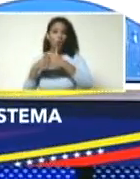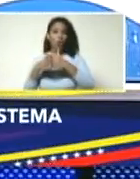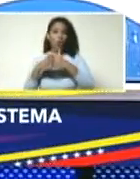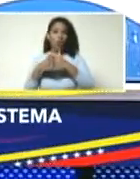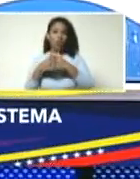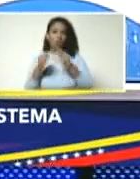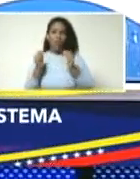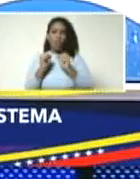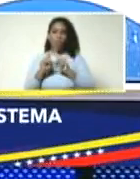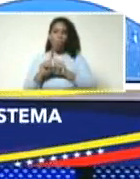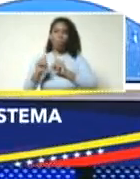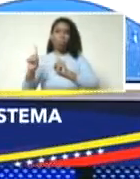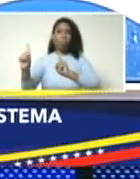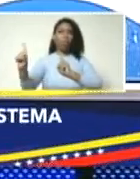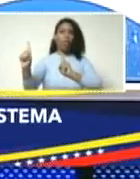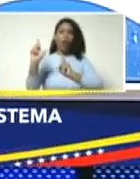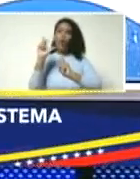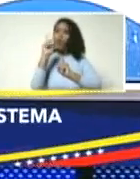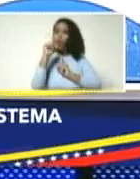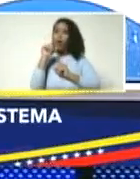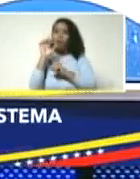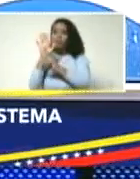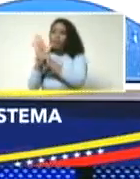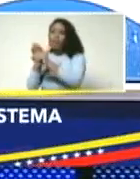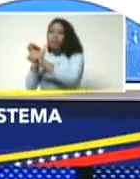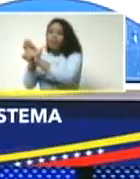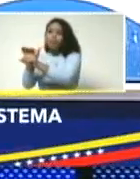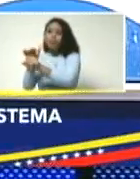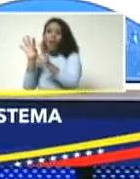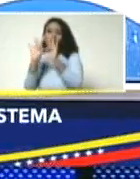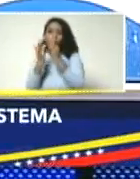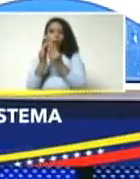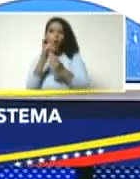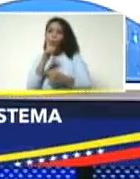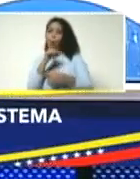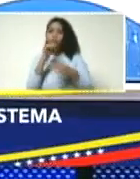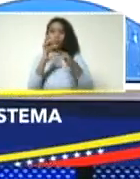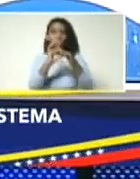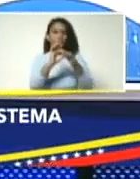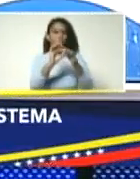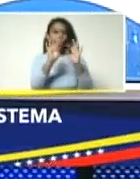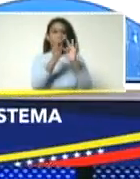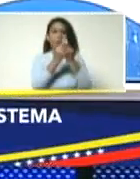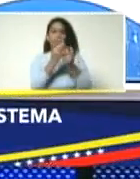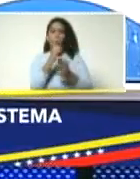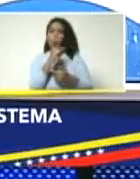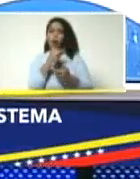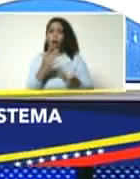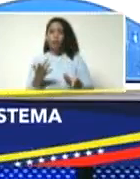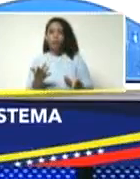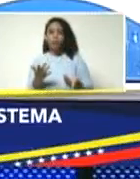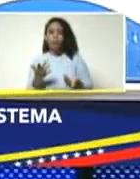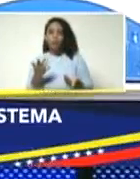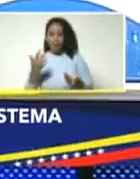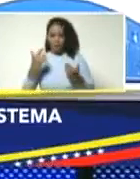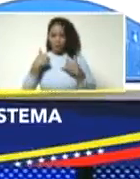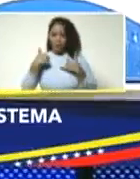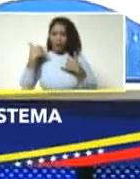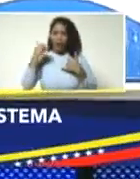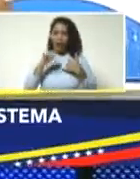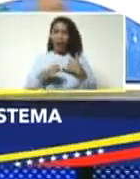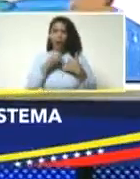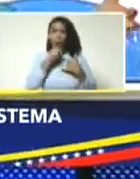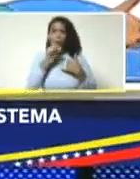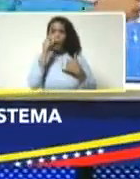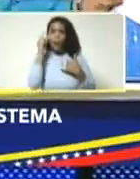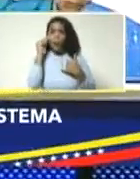frialdad. No hay el calor de familia, la unión de familia, que uno tiene a la abuela, al